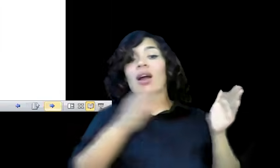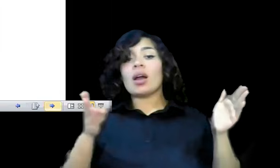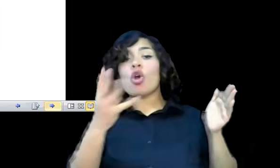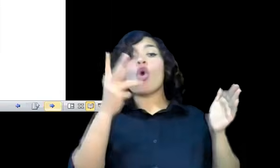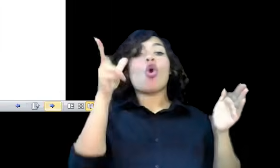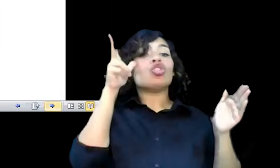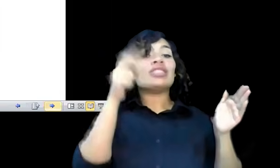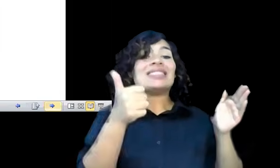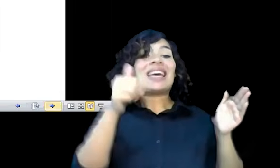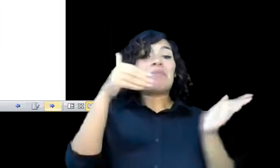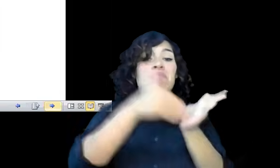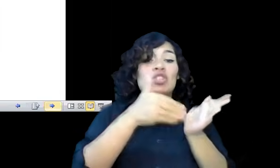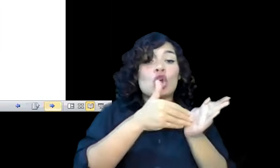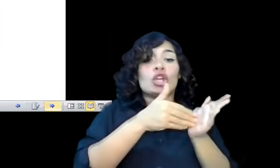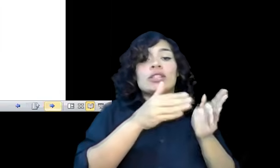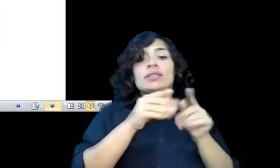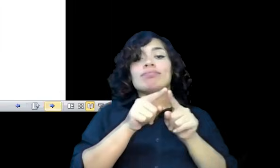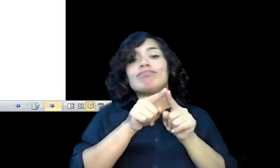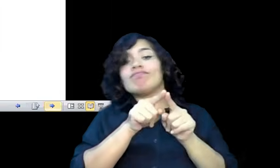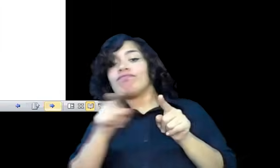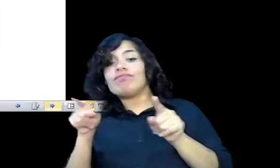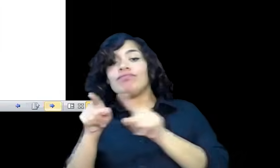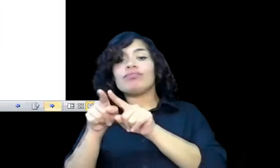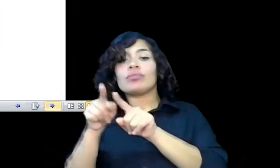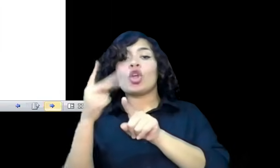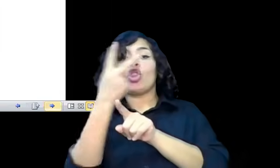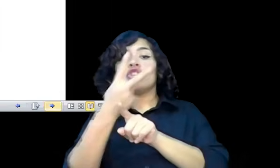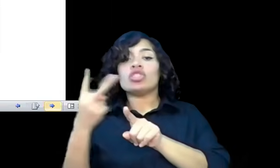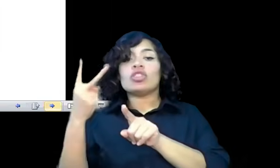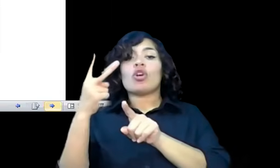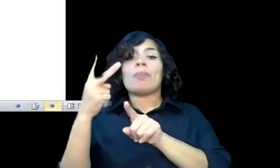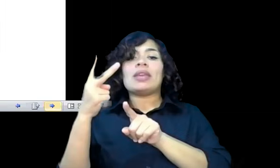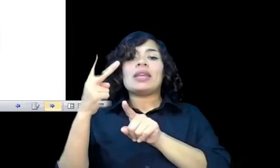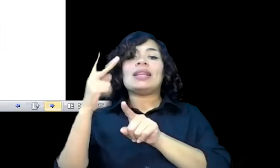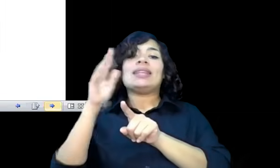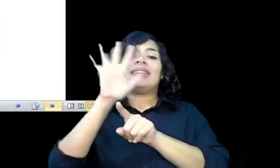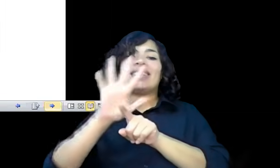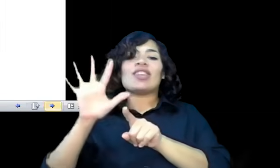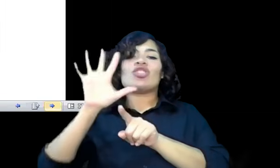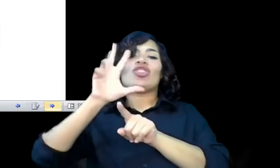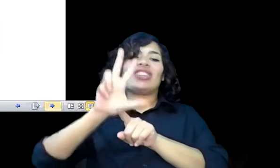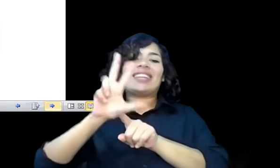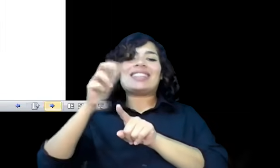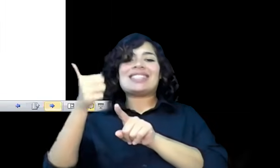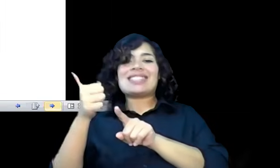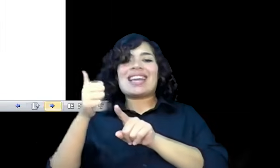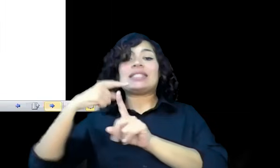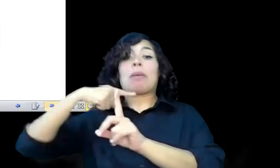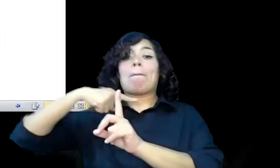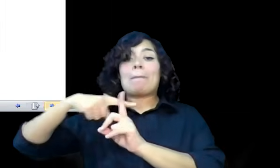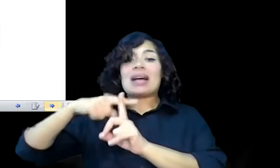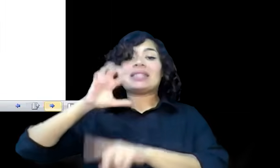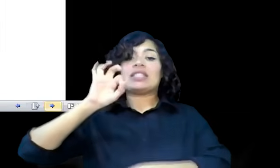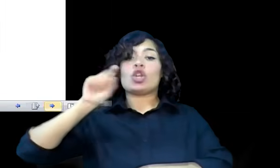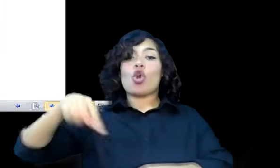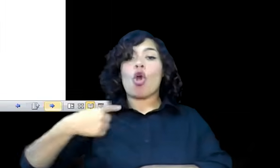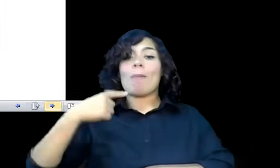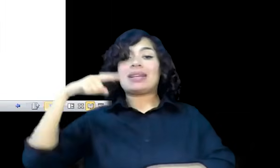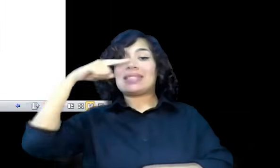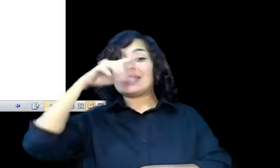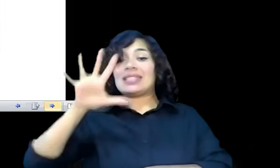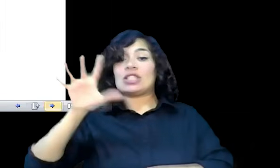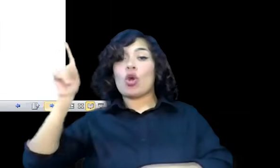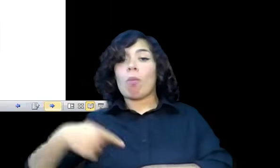Va a haber un monto fijo de 200.536 más el 0,75% de lo que exceda a